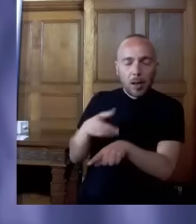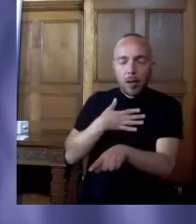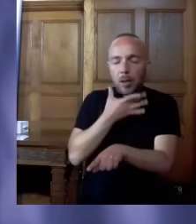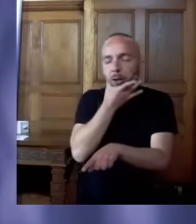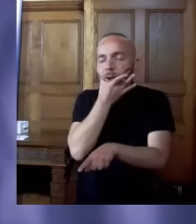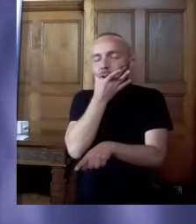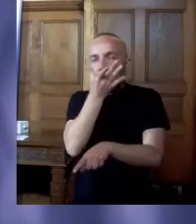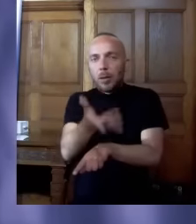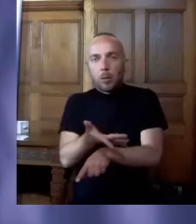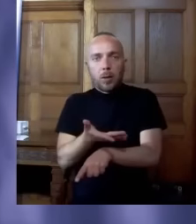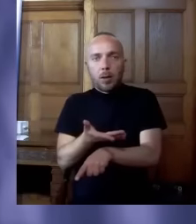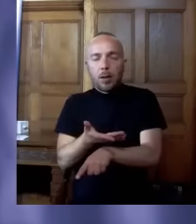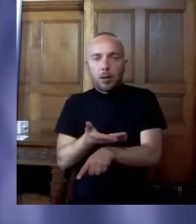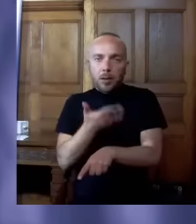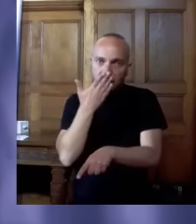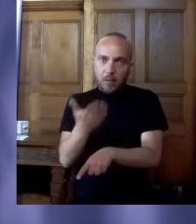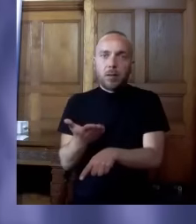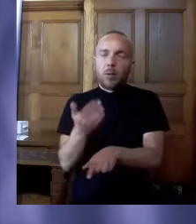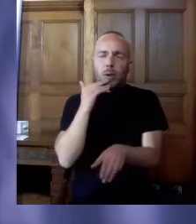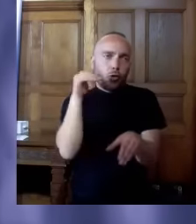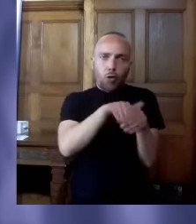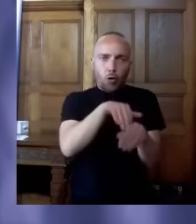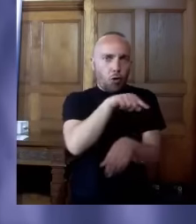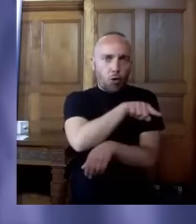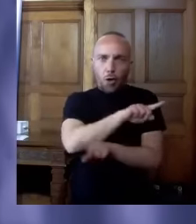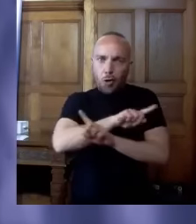avergonzarse y para de verdad no